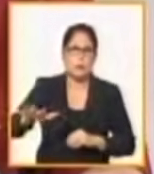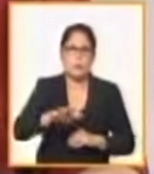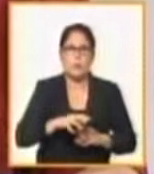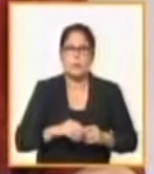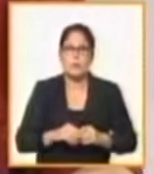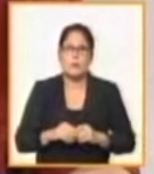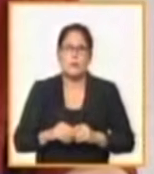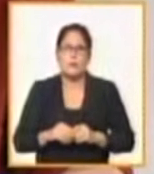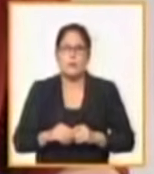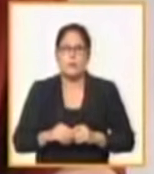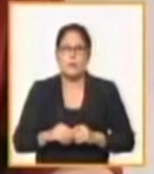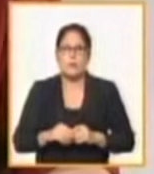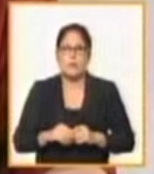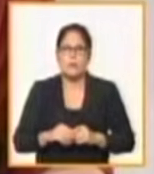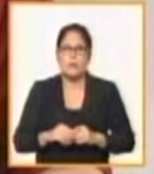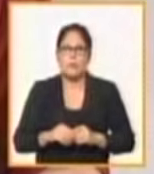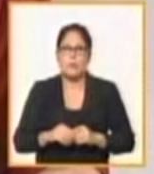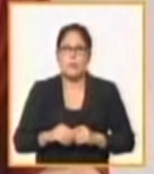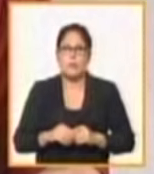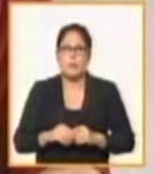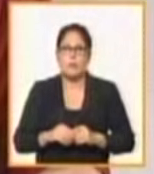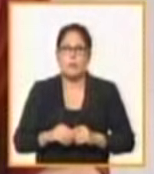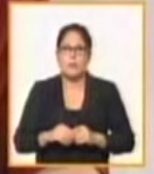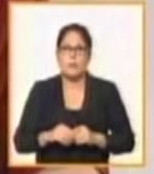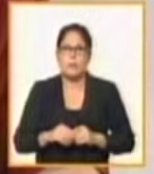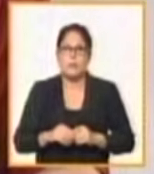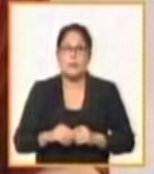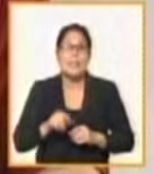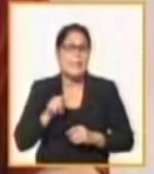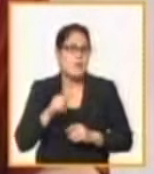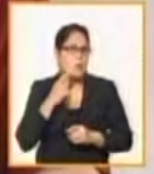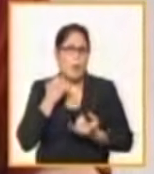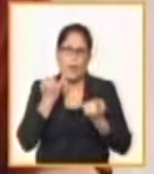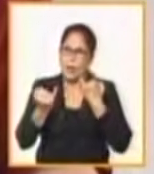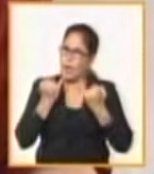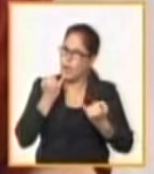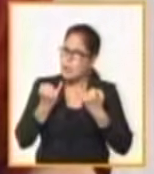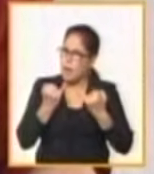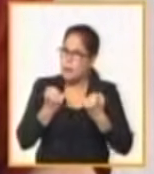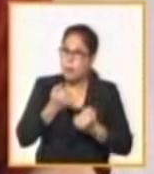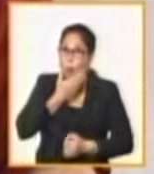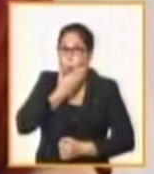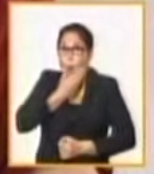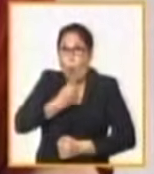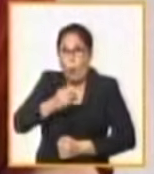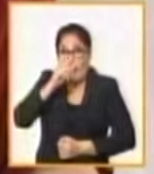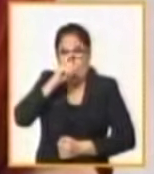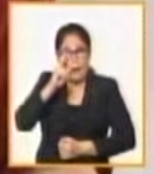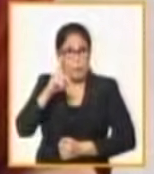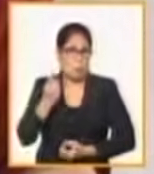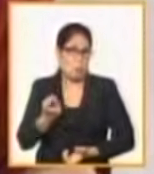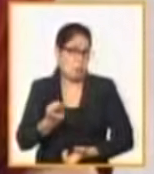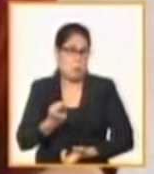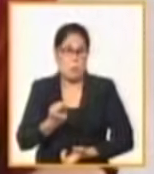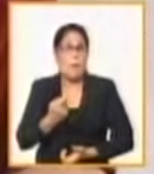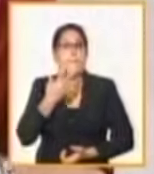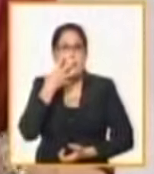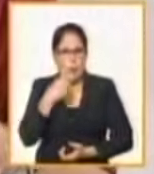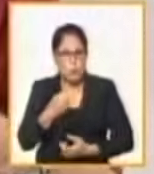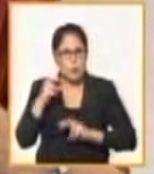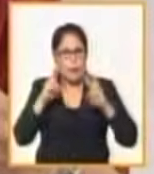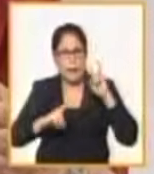era una cosa interesantísima para una gente con 21 años que le